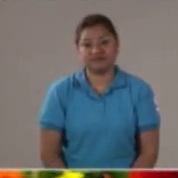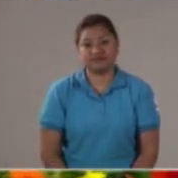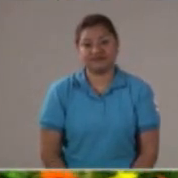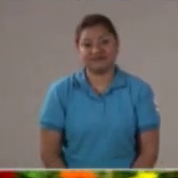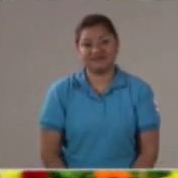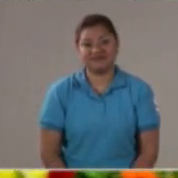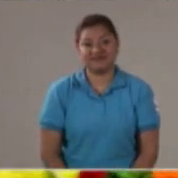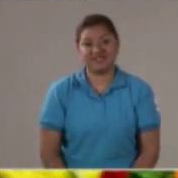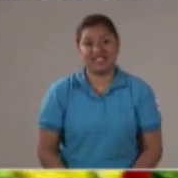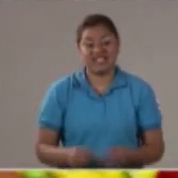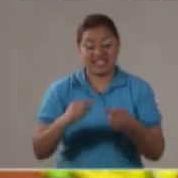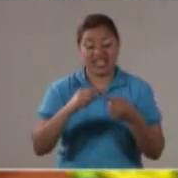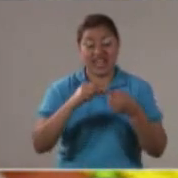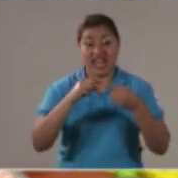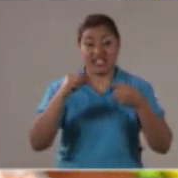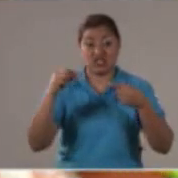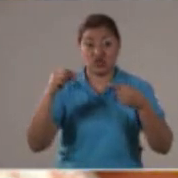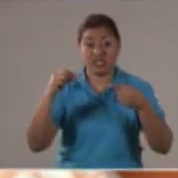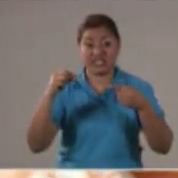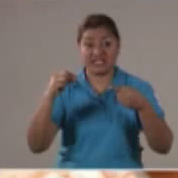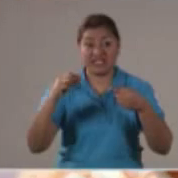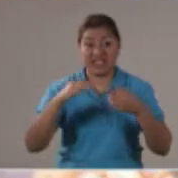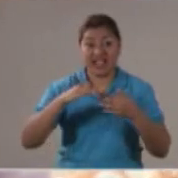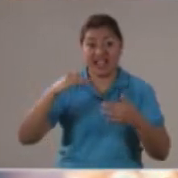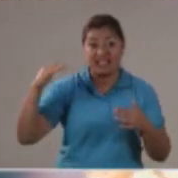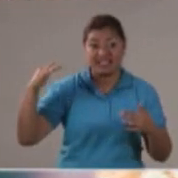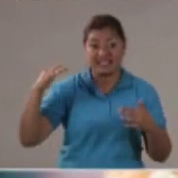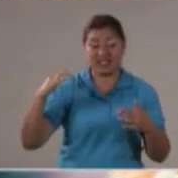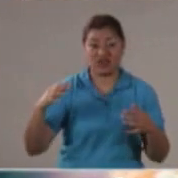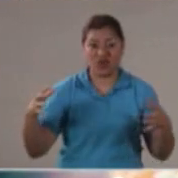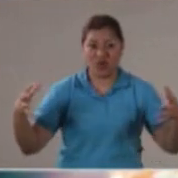Y le crecieron sus uñas como que fueran garras.